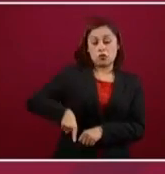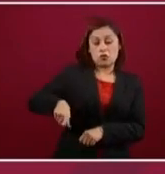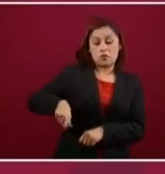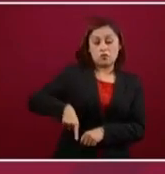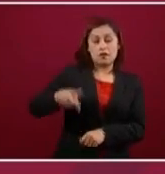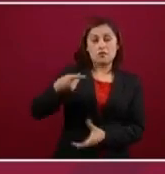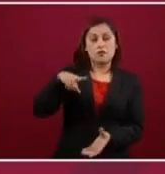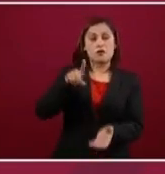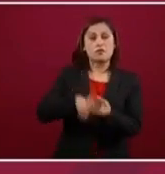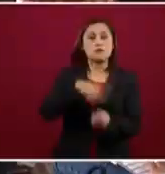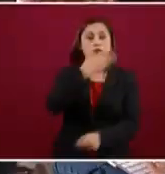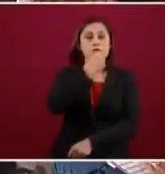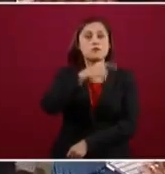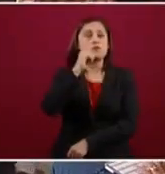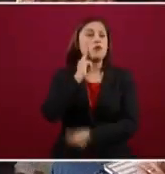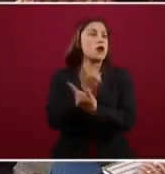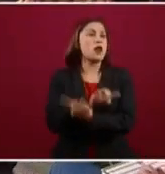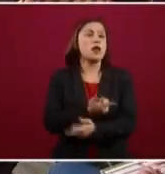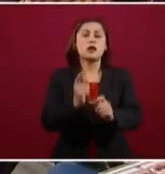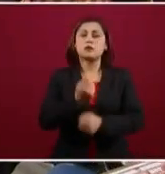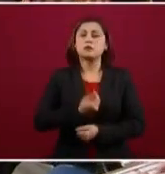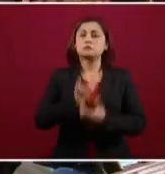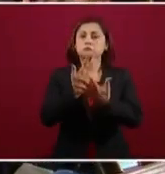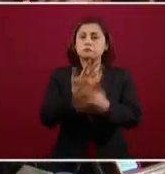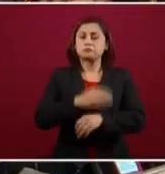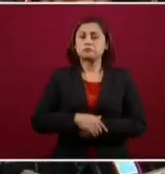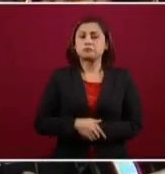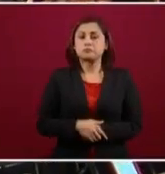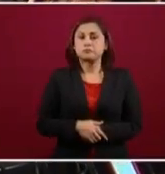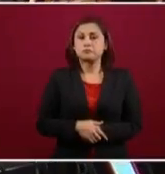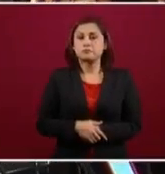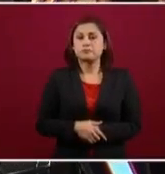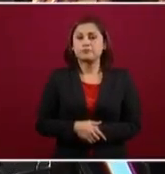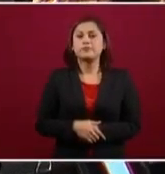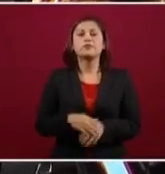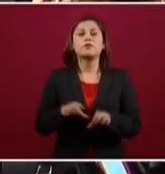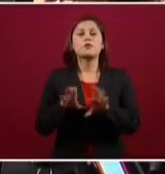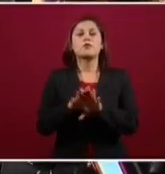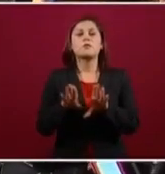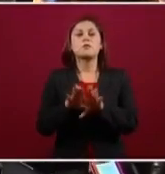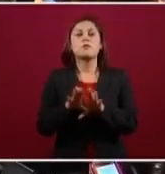libres, y nada de que hay